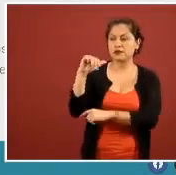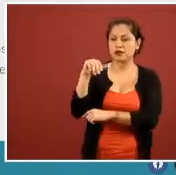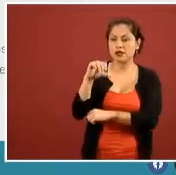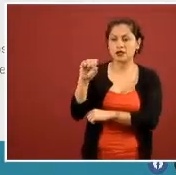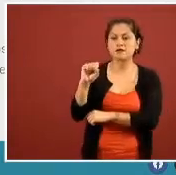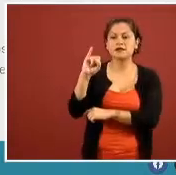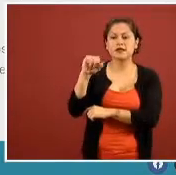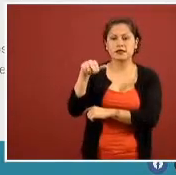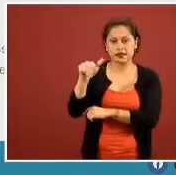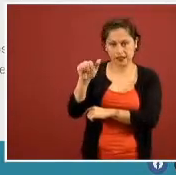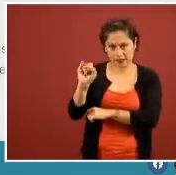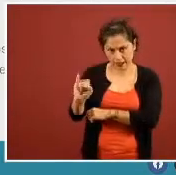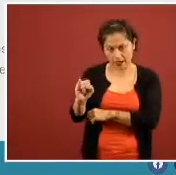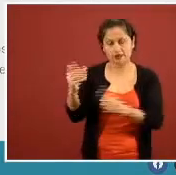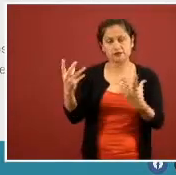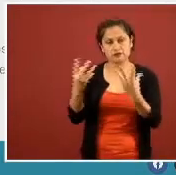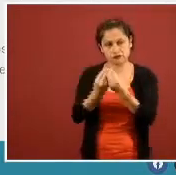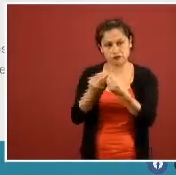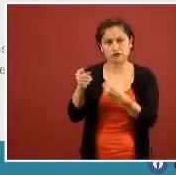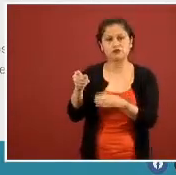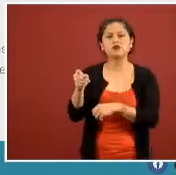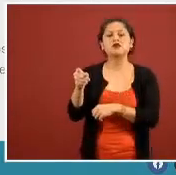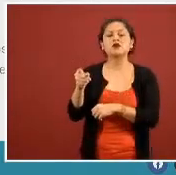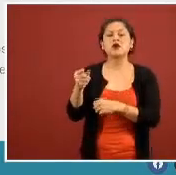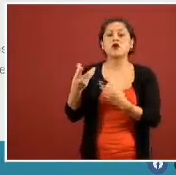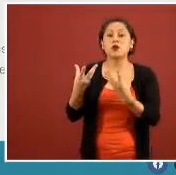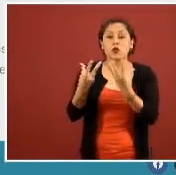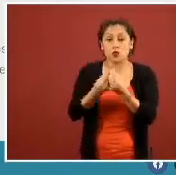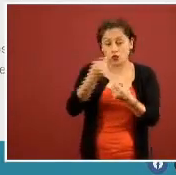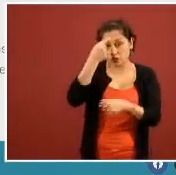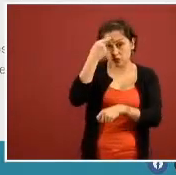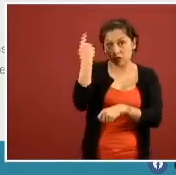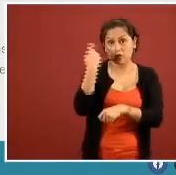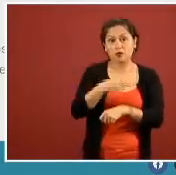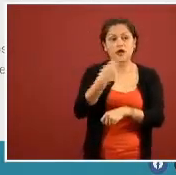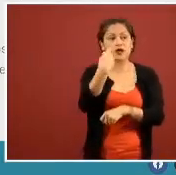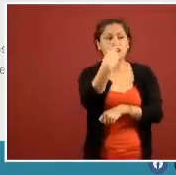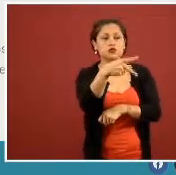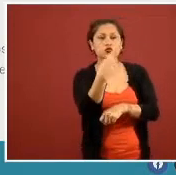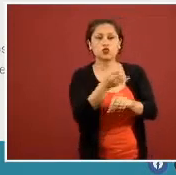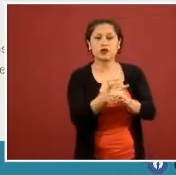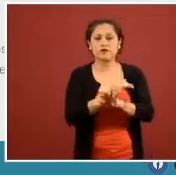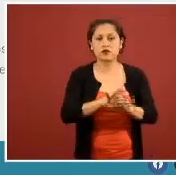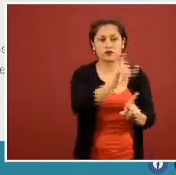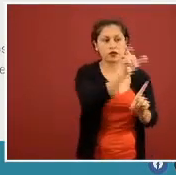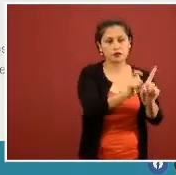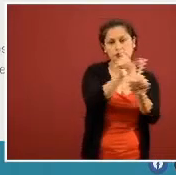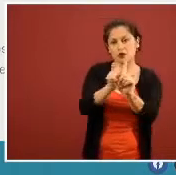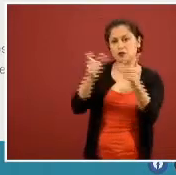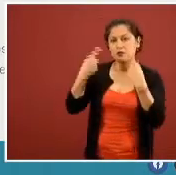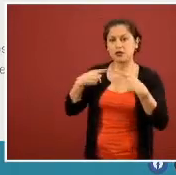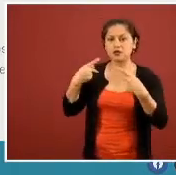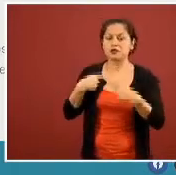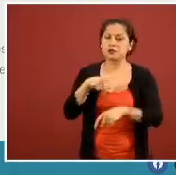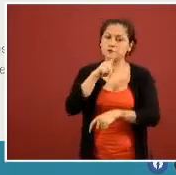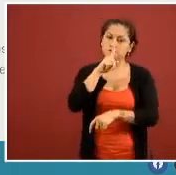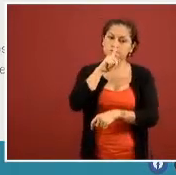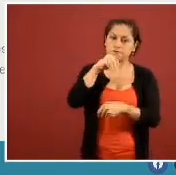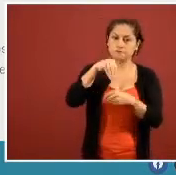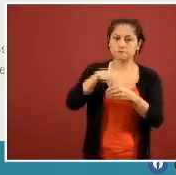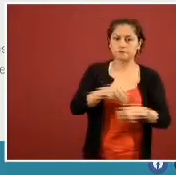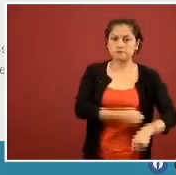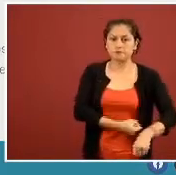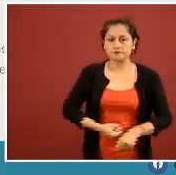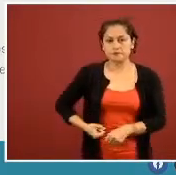En conjunto con el INAI estamos trabajando para proteger todos sus datos, todos los datos que tenemos, y para poder